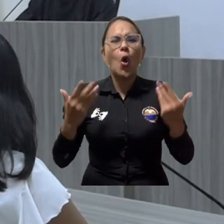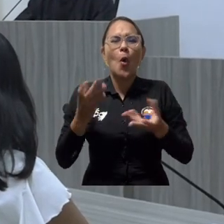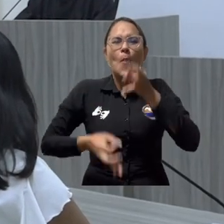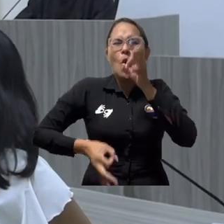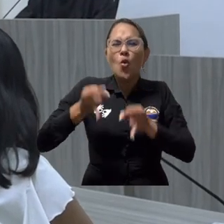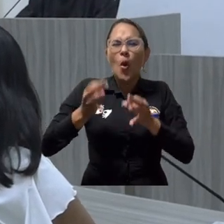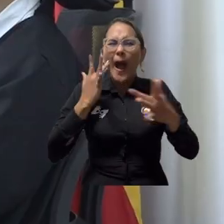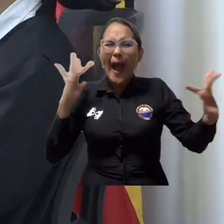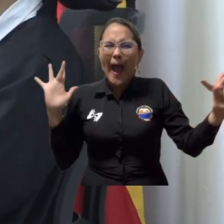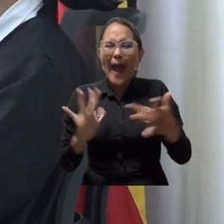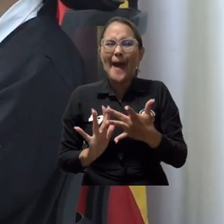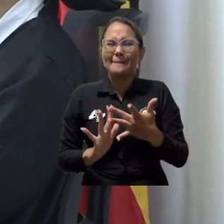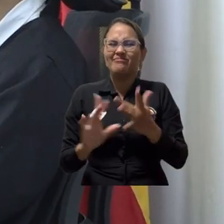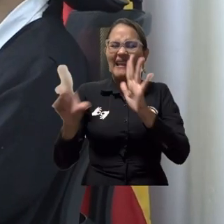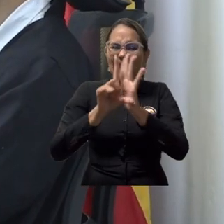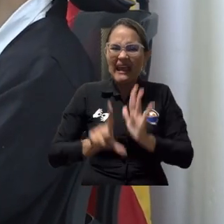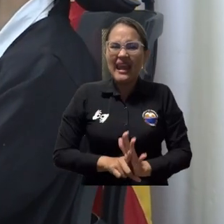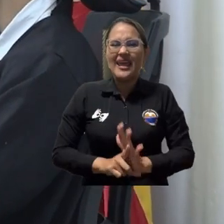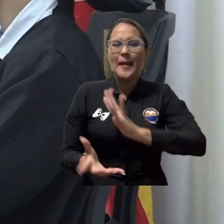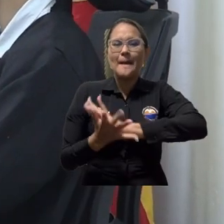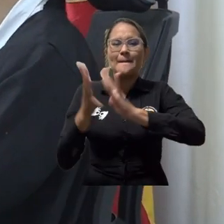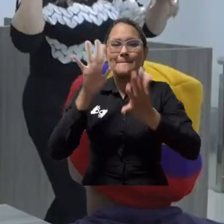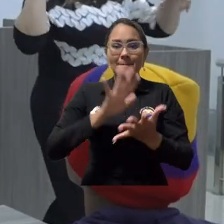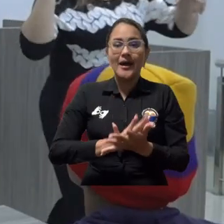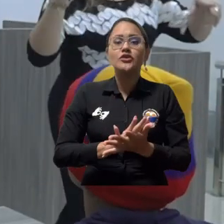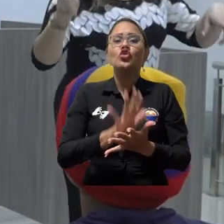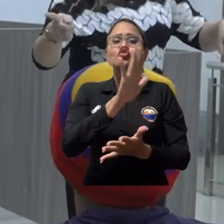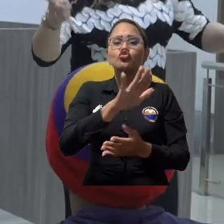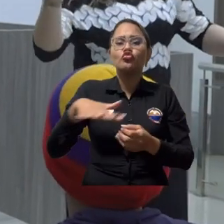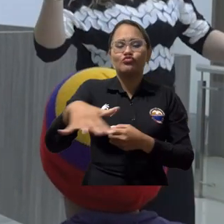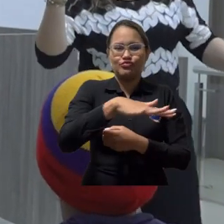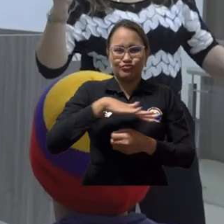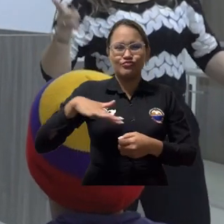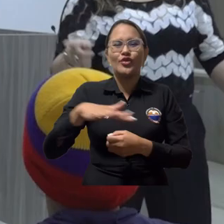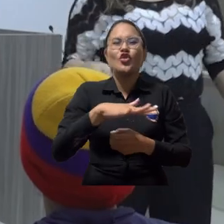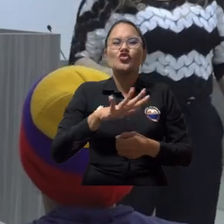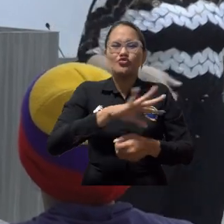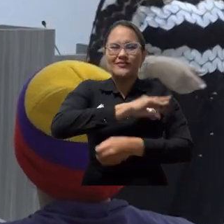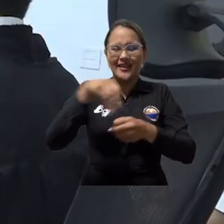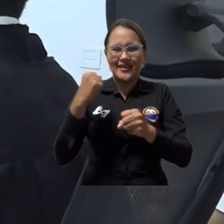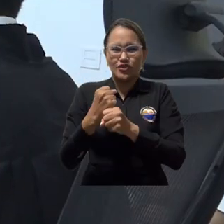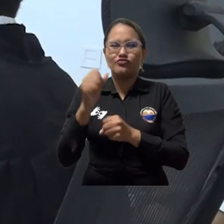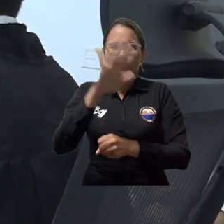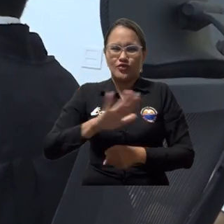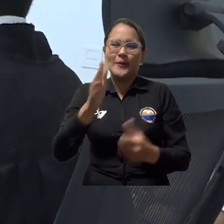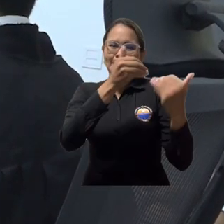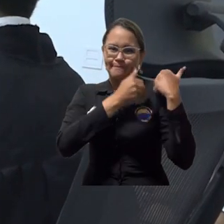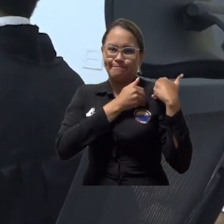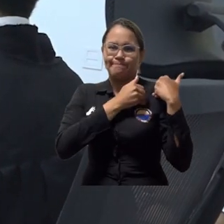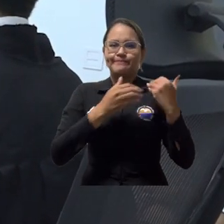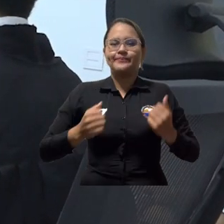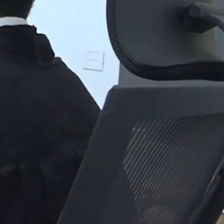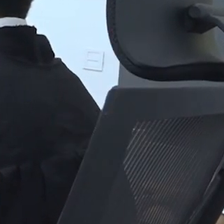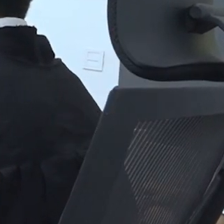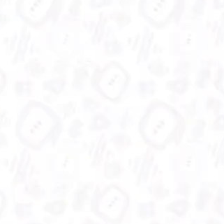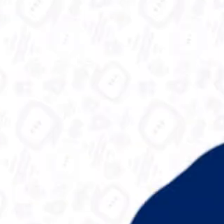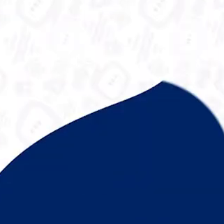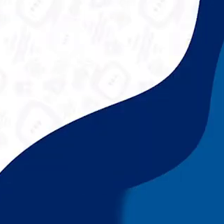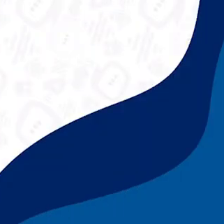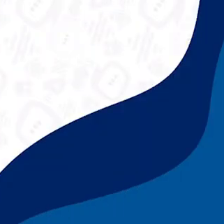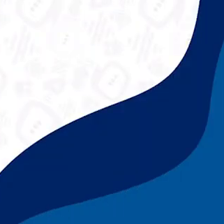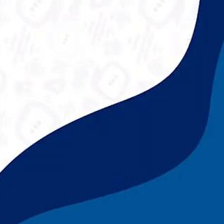de divulgación y pedagogía sobre la Jurisdicción Especial para la Paz, promovida por el Departamento de Gestión Territorial de ese